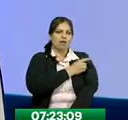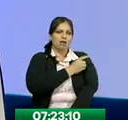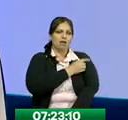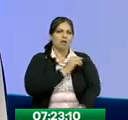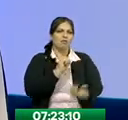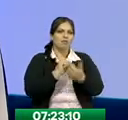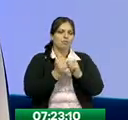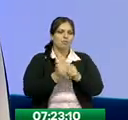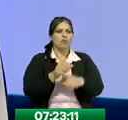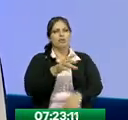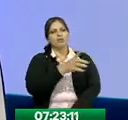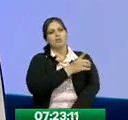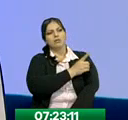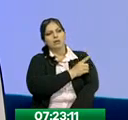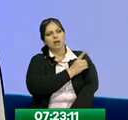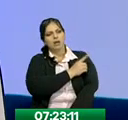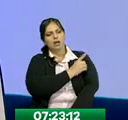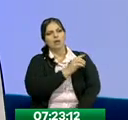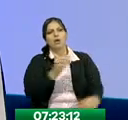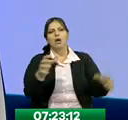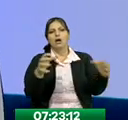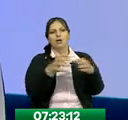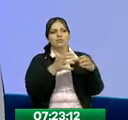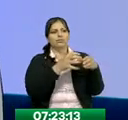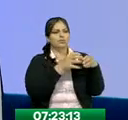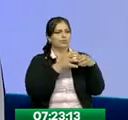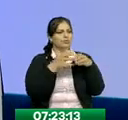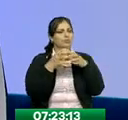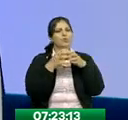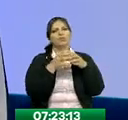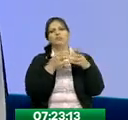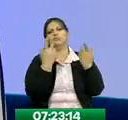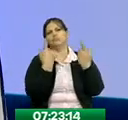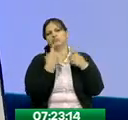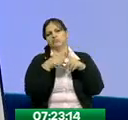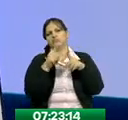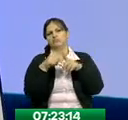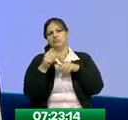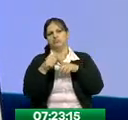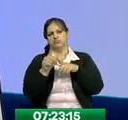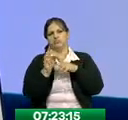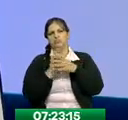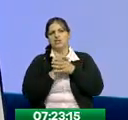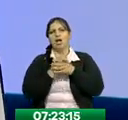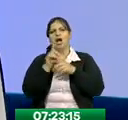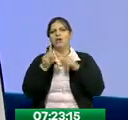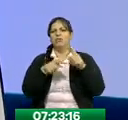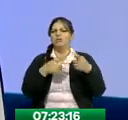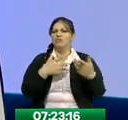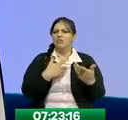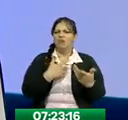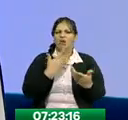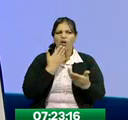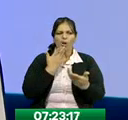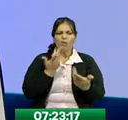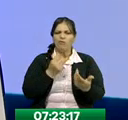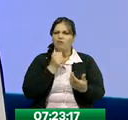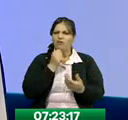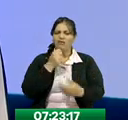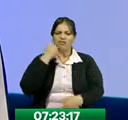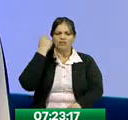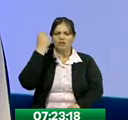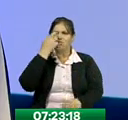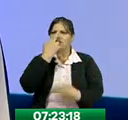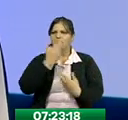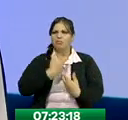de las asociaciones, y eso hay uno que otro dirigente que siente pues que se ha vulnerado sus derechos